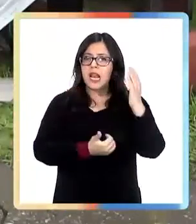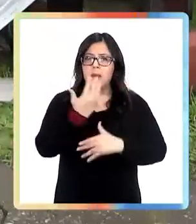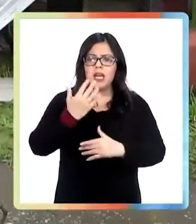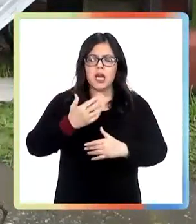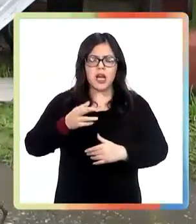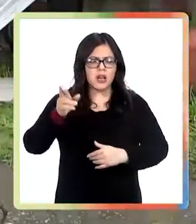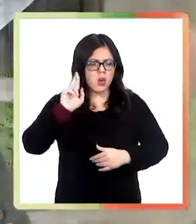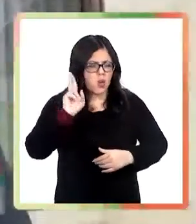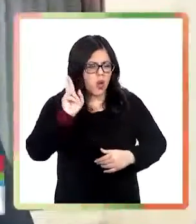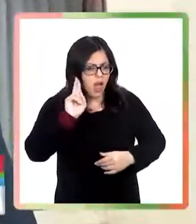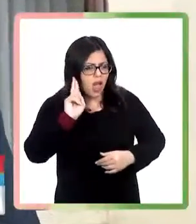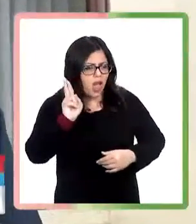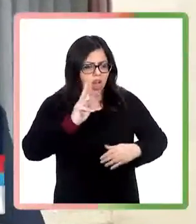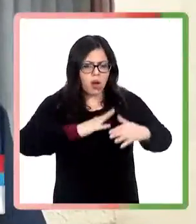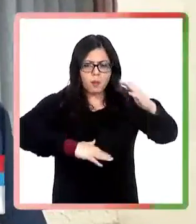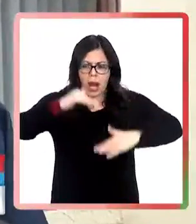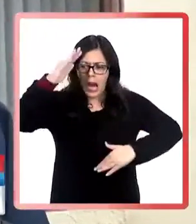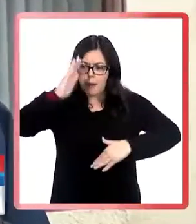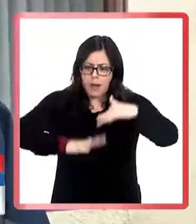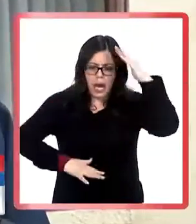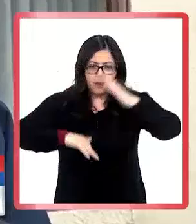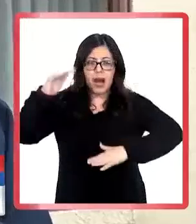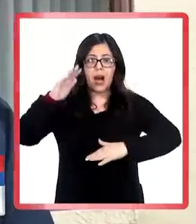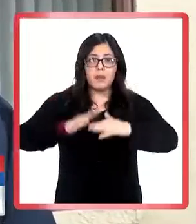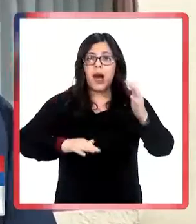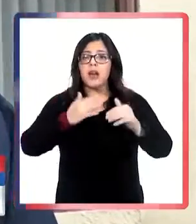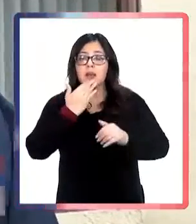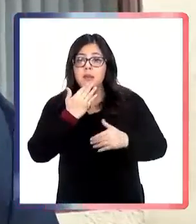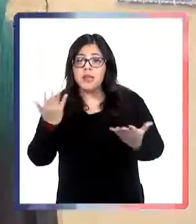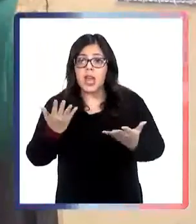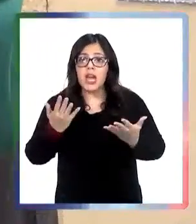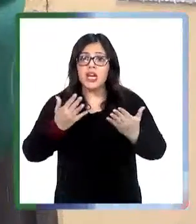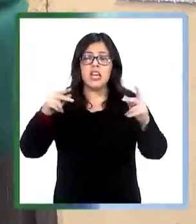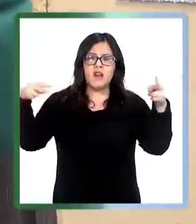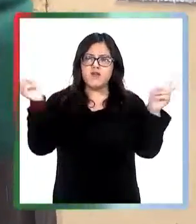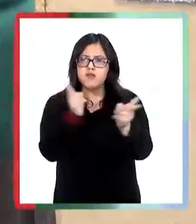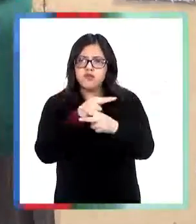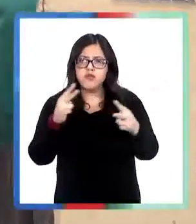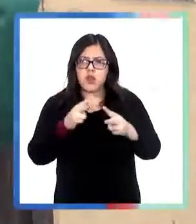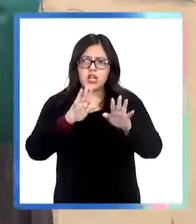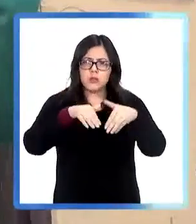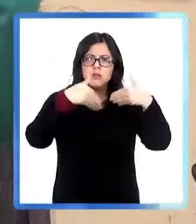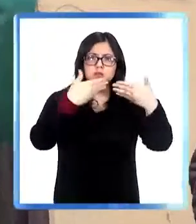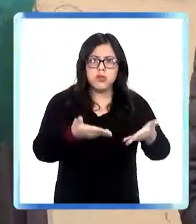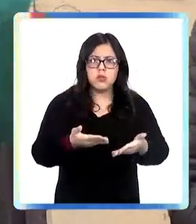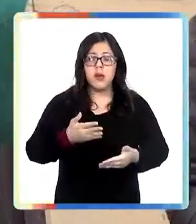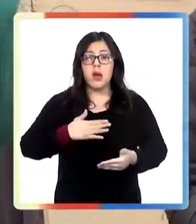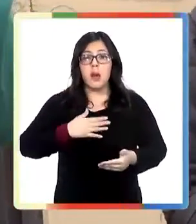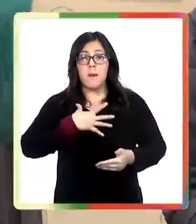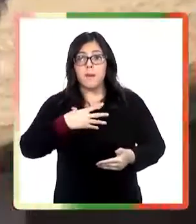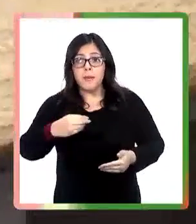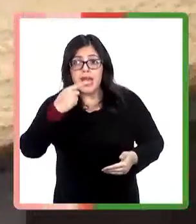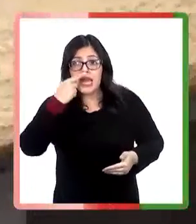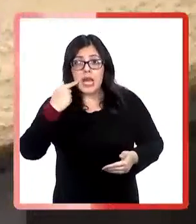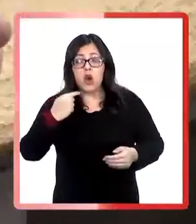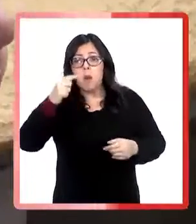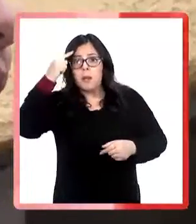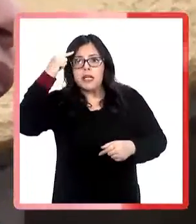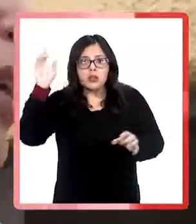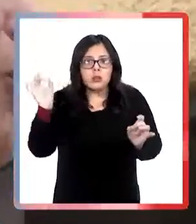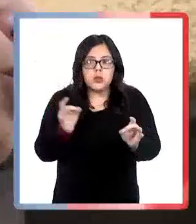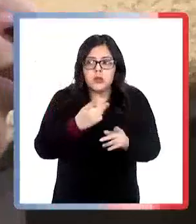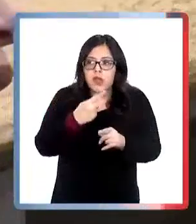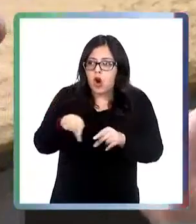de lata, fuertes vientos, voladores de techo. Y mi hijo se tiró abajo de la cama pensando que era otra